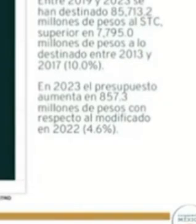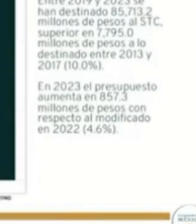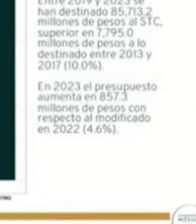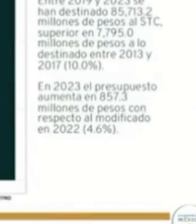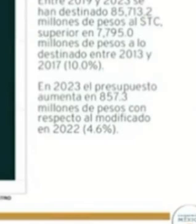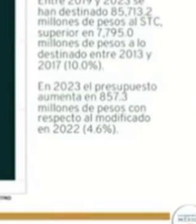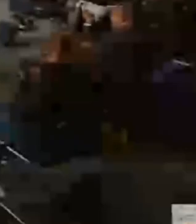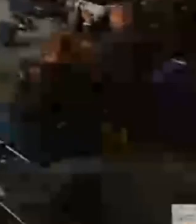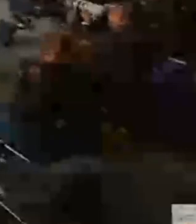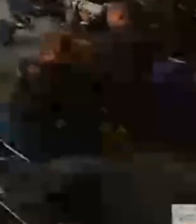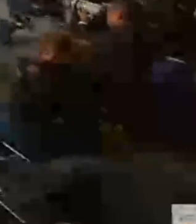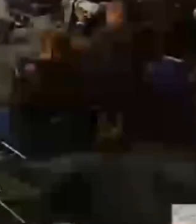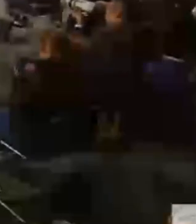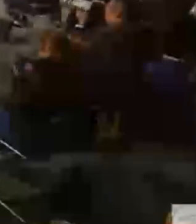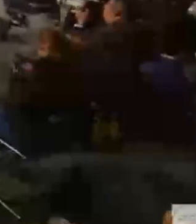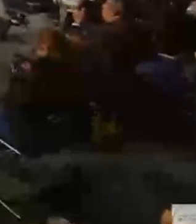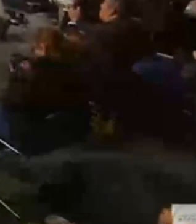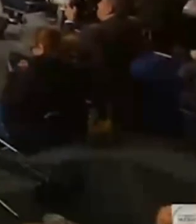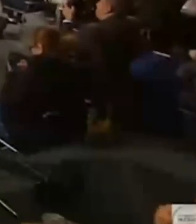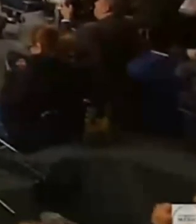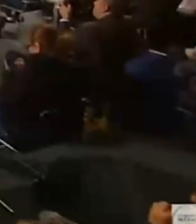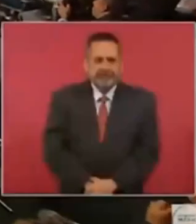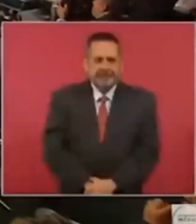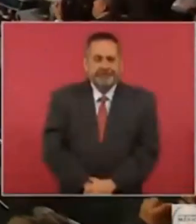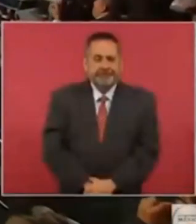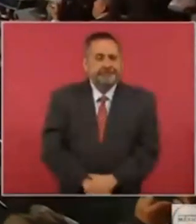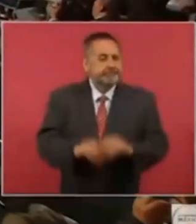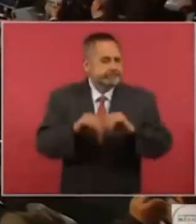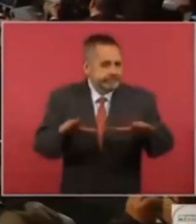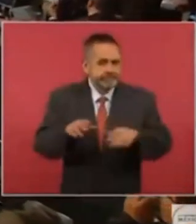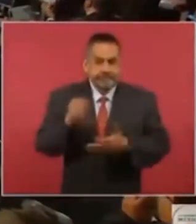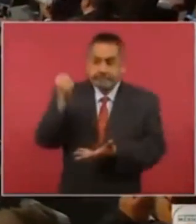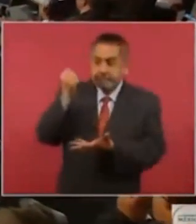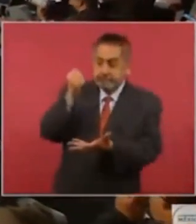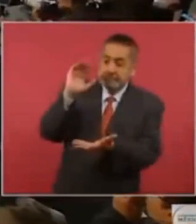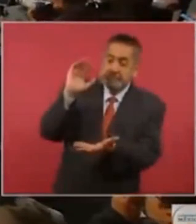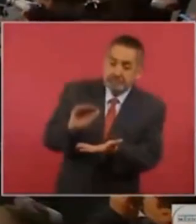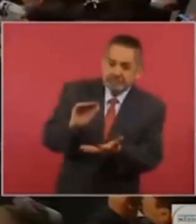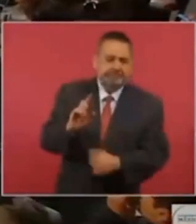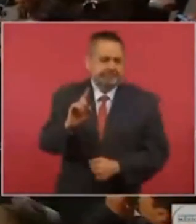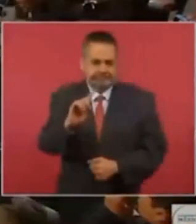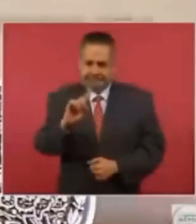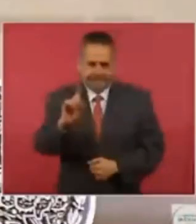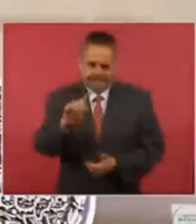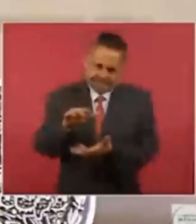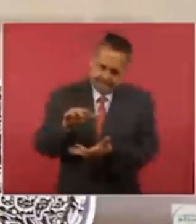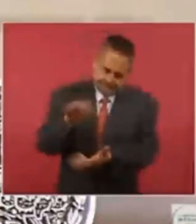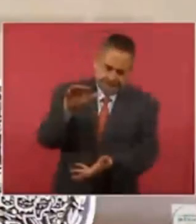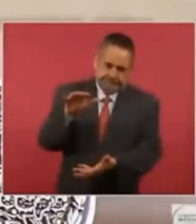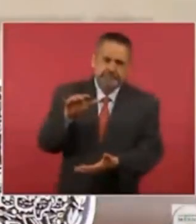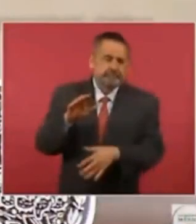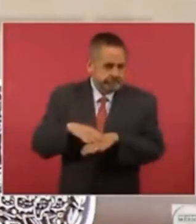del metro, para que se sepa que no hay una disminución. Segundo, estamos llevando a cabo obras